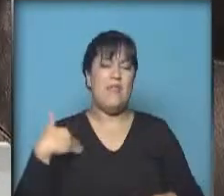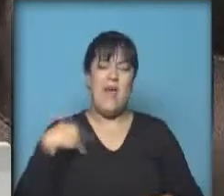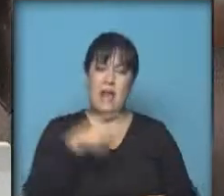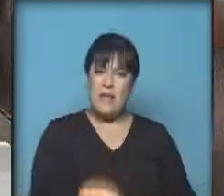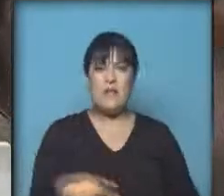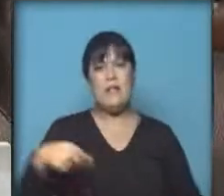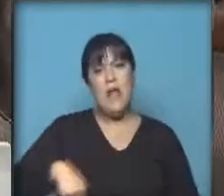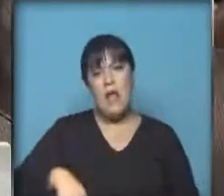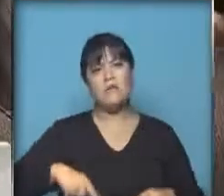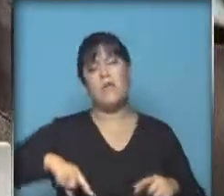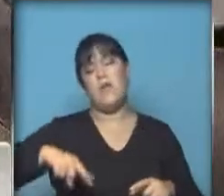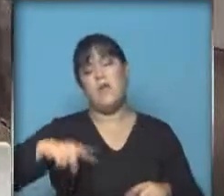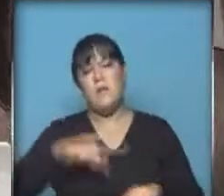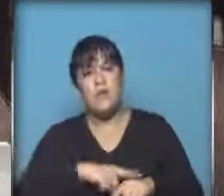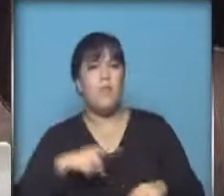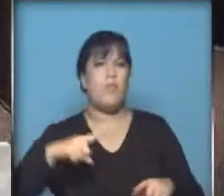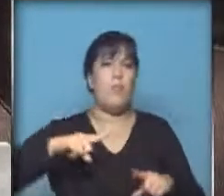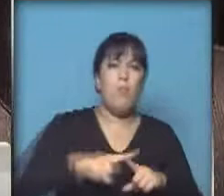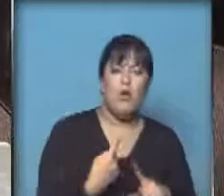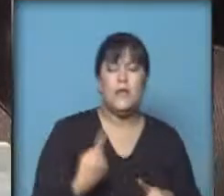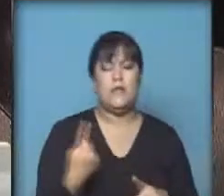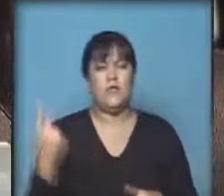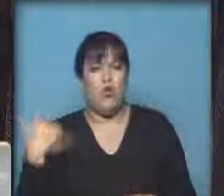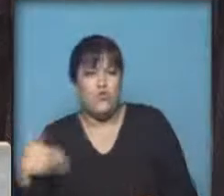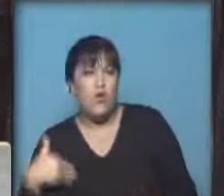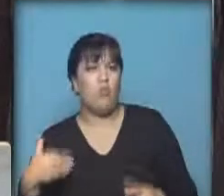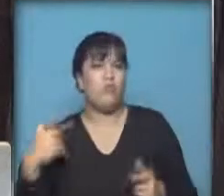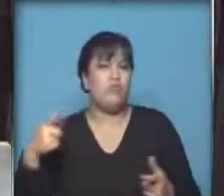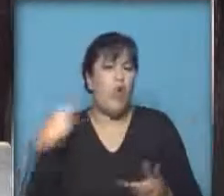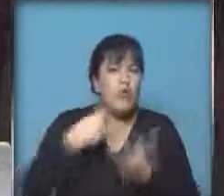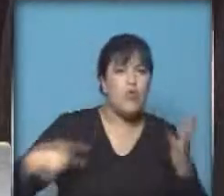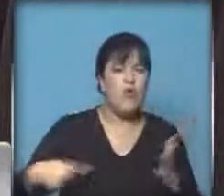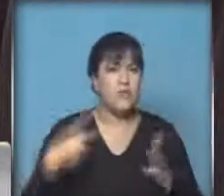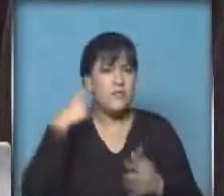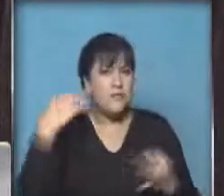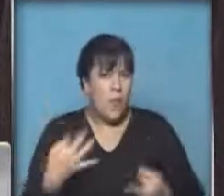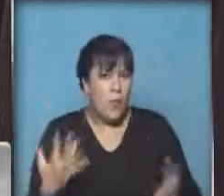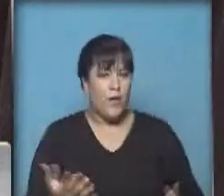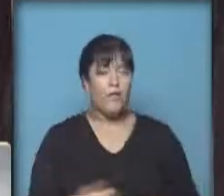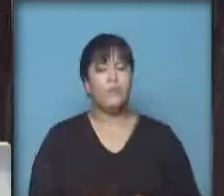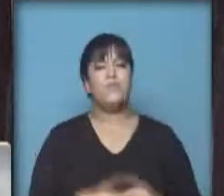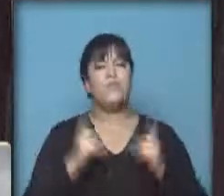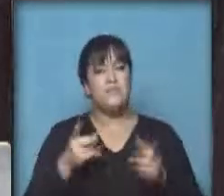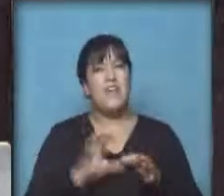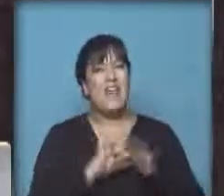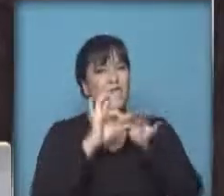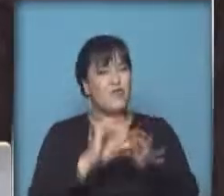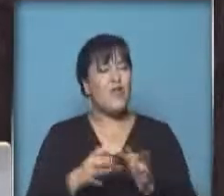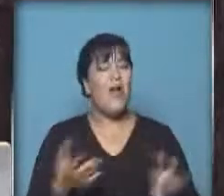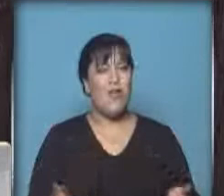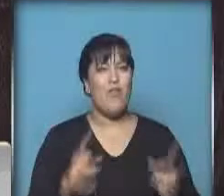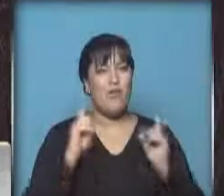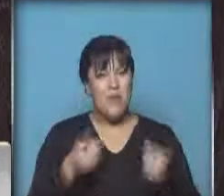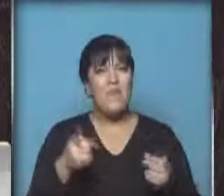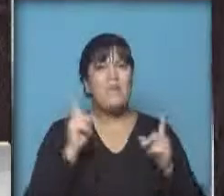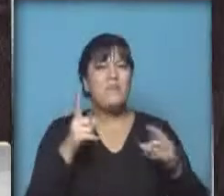histórico, político, social, cultural que estamos atravesando y que tiene tanto que ver con esta